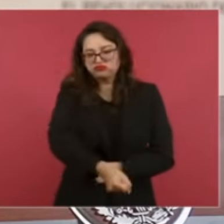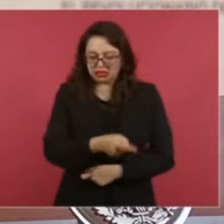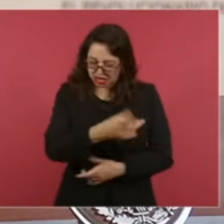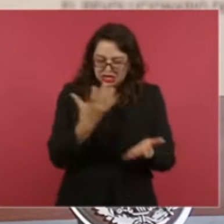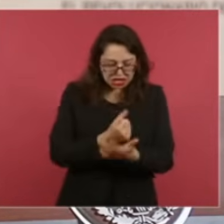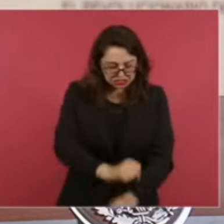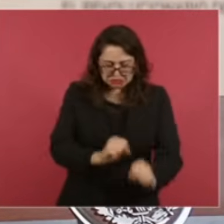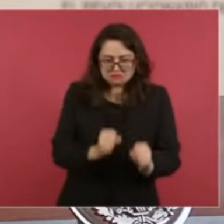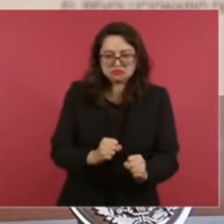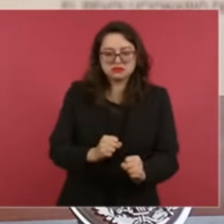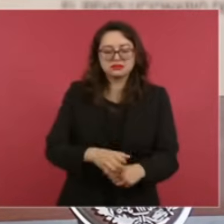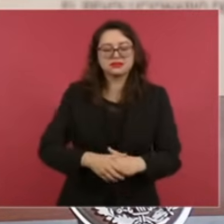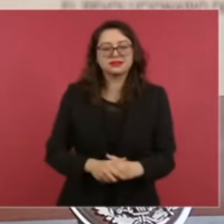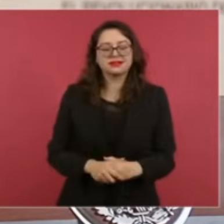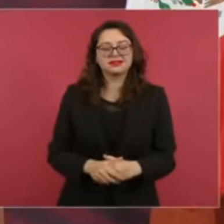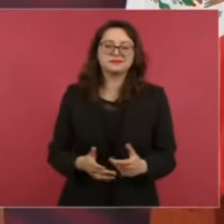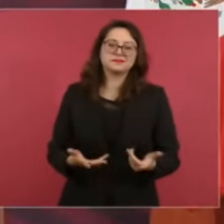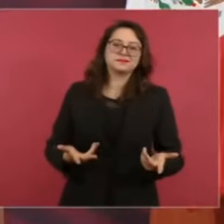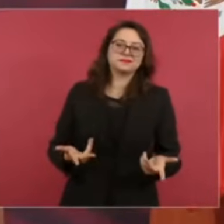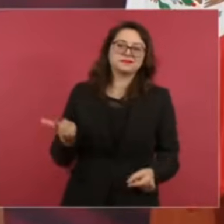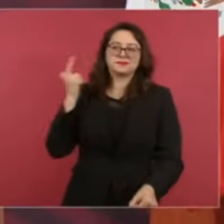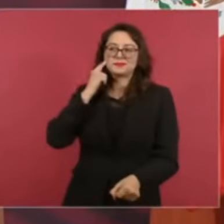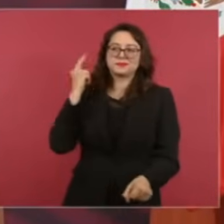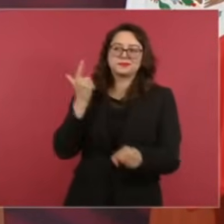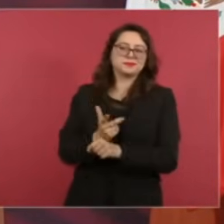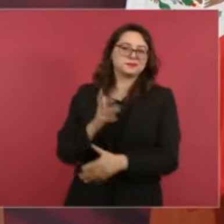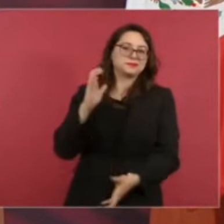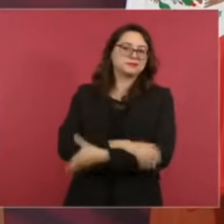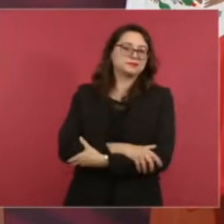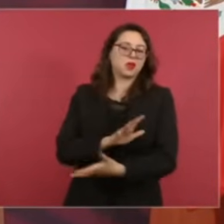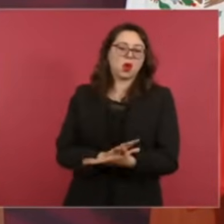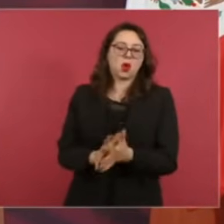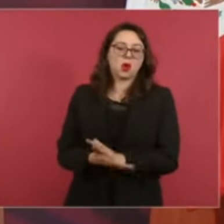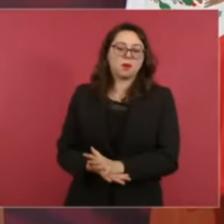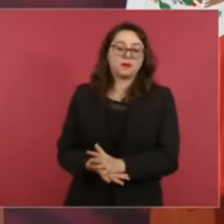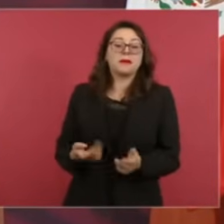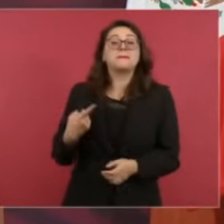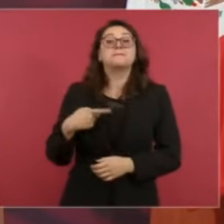Bueno, para entonces ya los terrenos de Playa Diamante